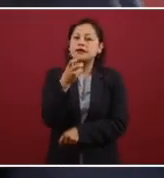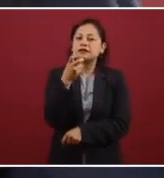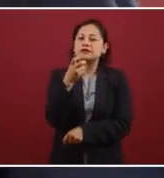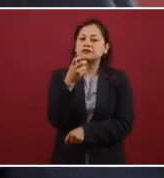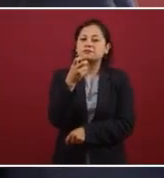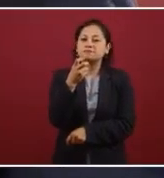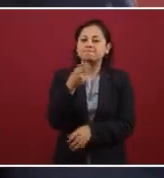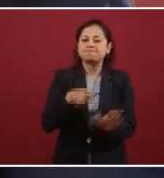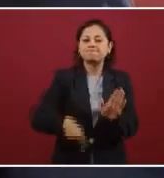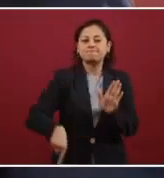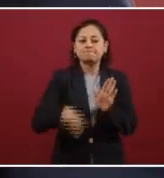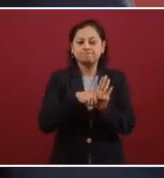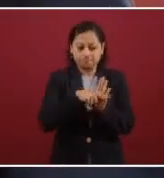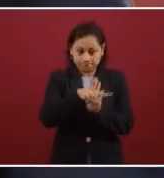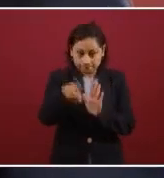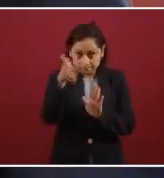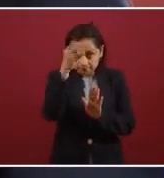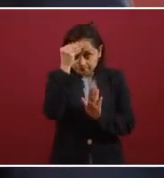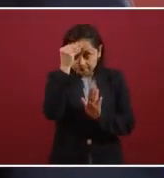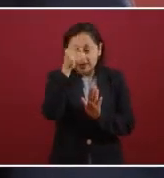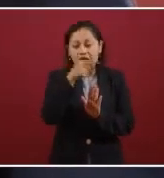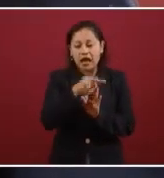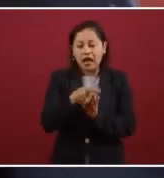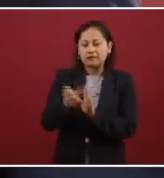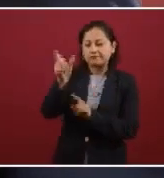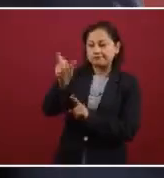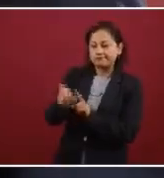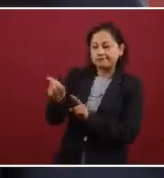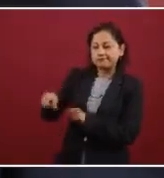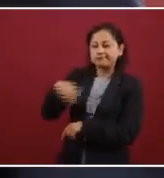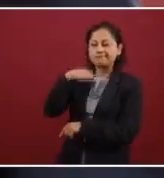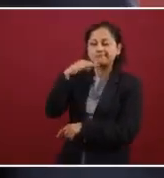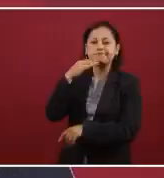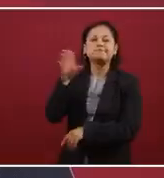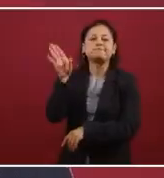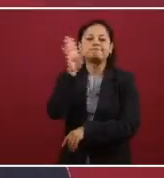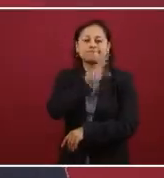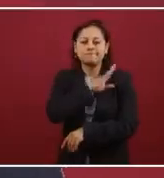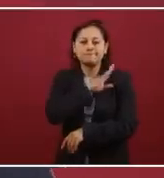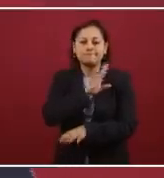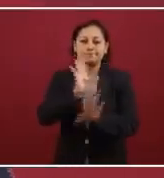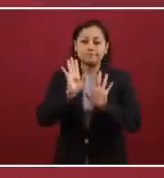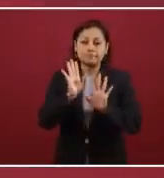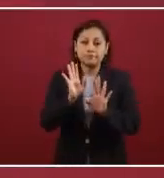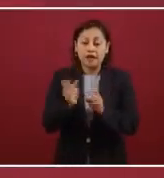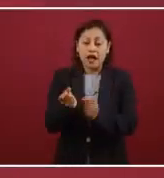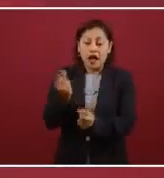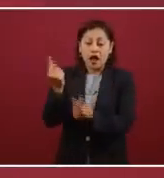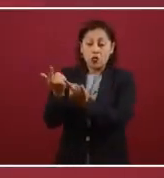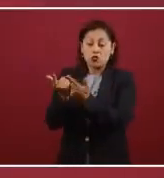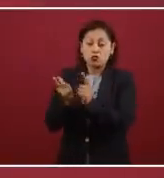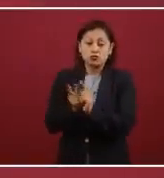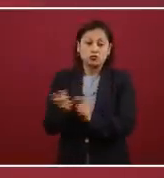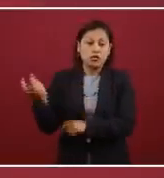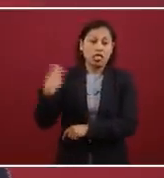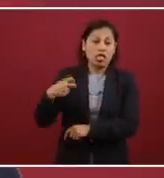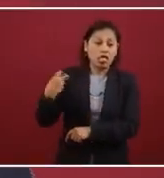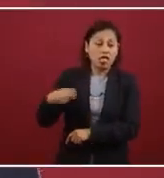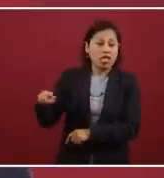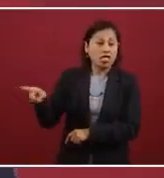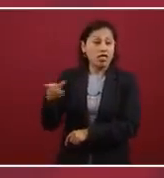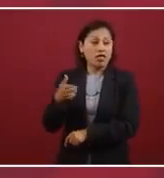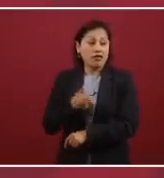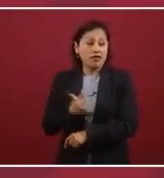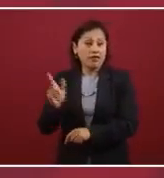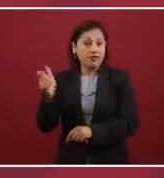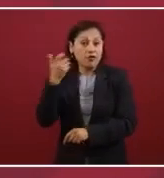no les guste a mis adversarios, pero decir guácala, fuchi,